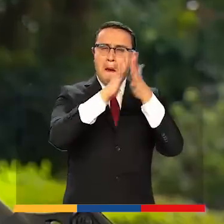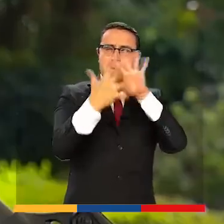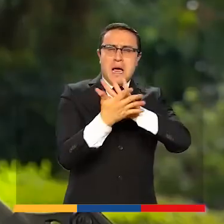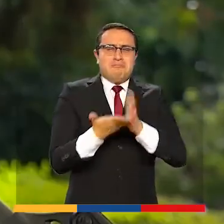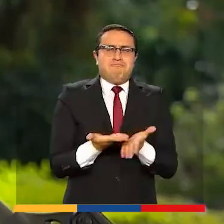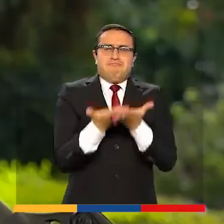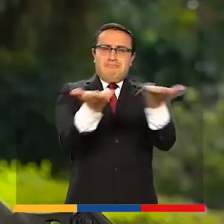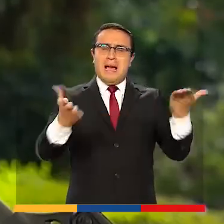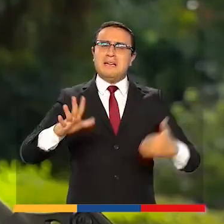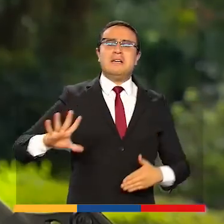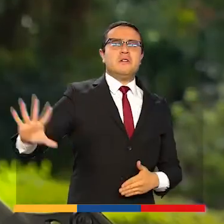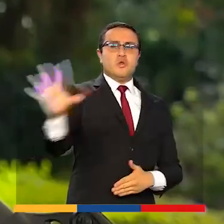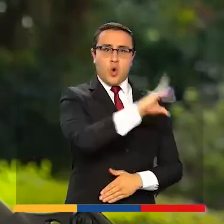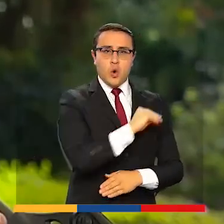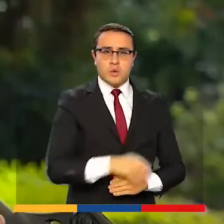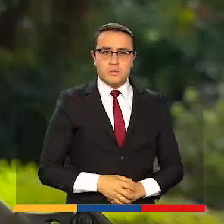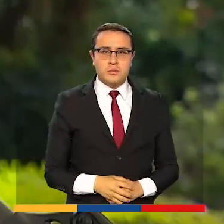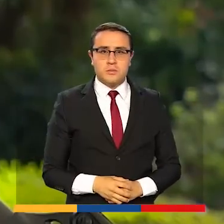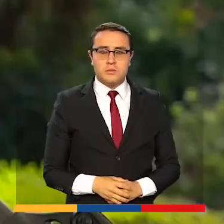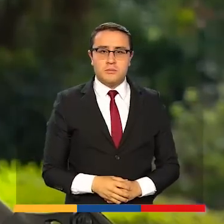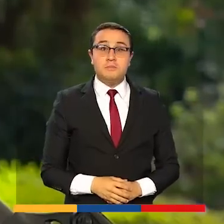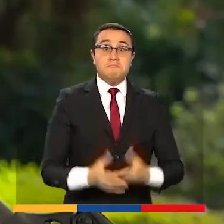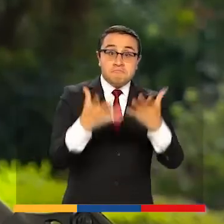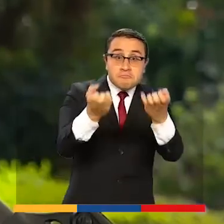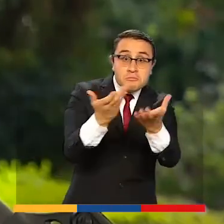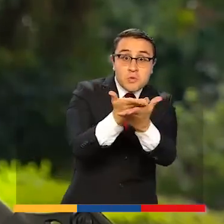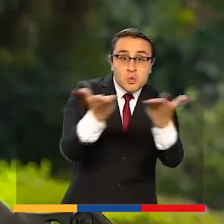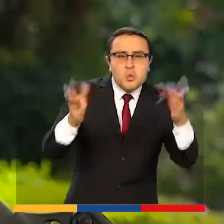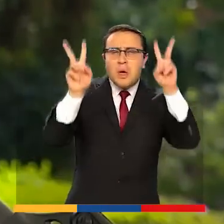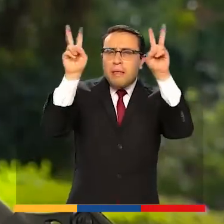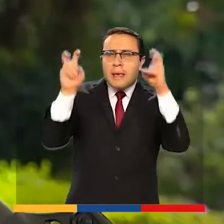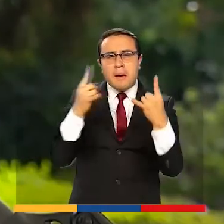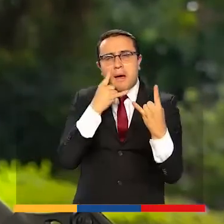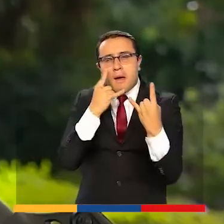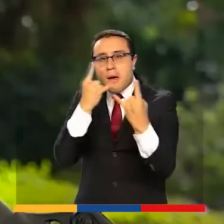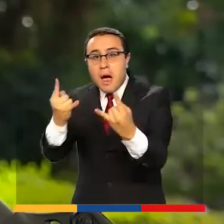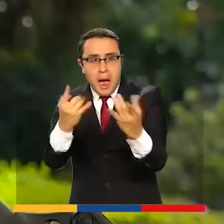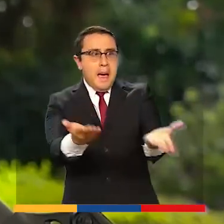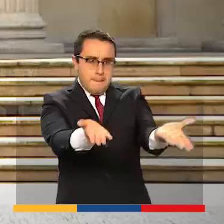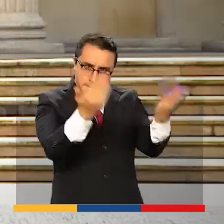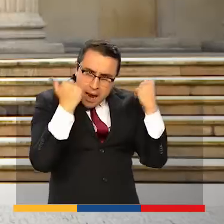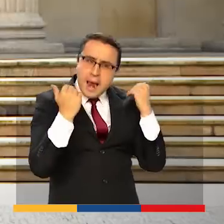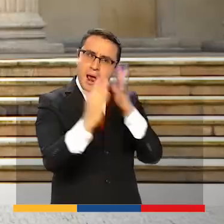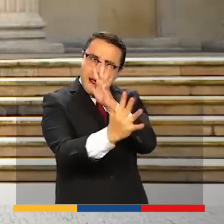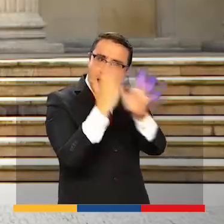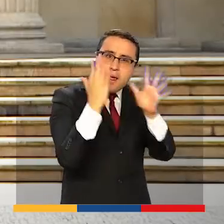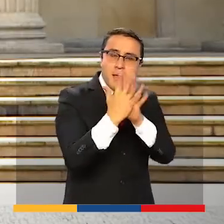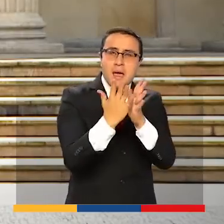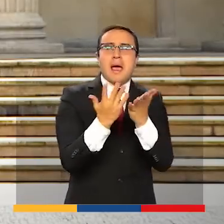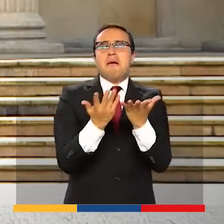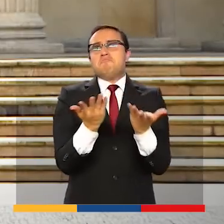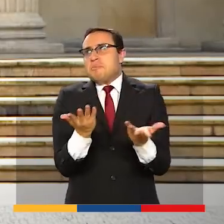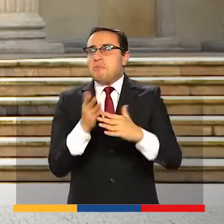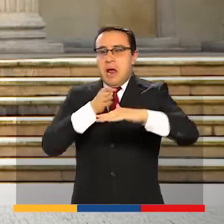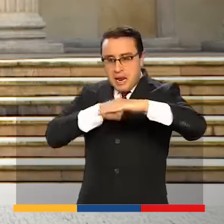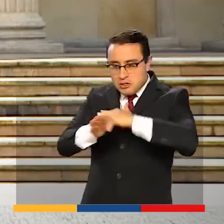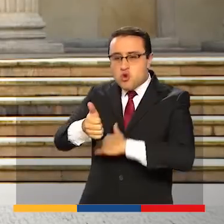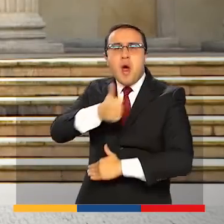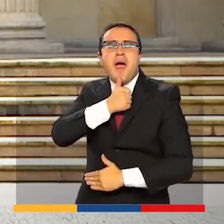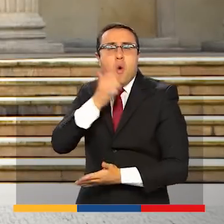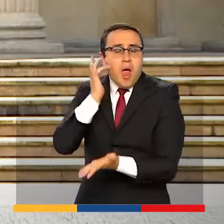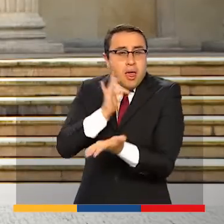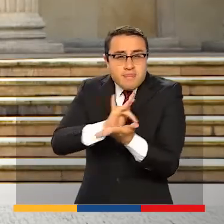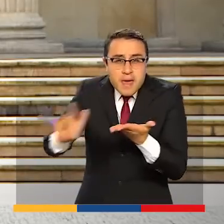todos. Queremos escucharlos hablar de lo que a ustedes les interesa, del acceso al agua